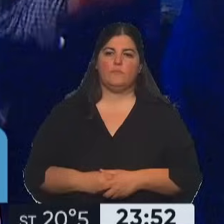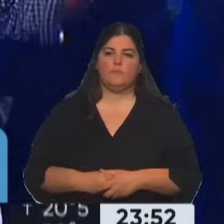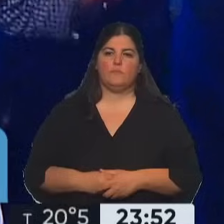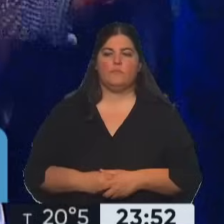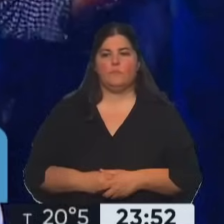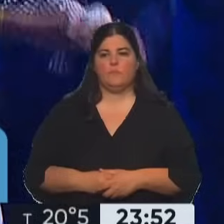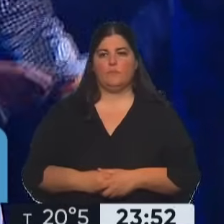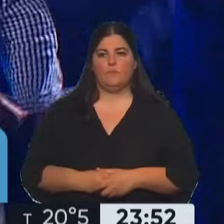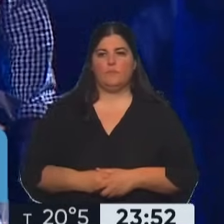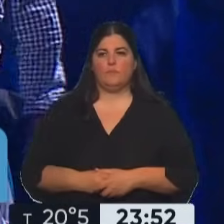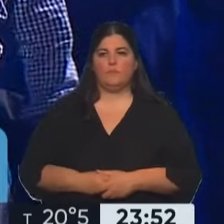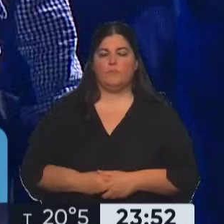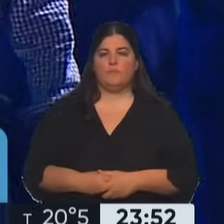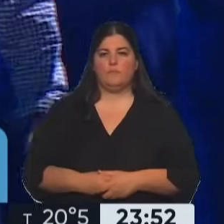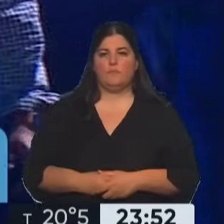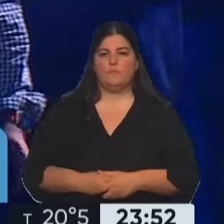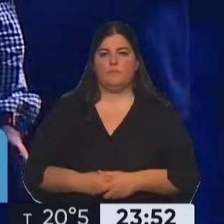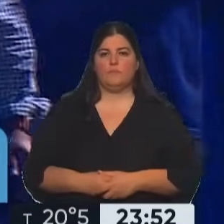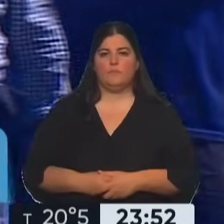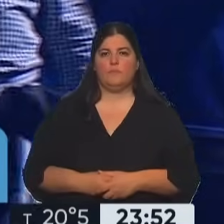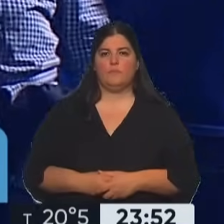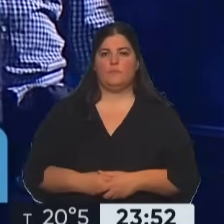¿Y cómo lo miro?